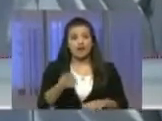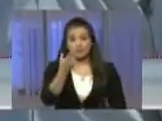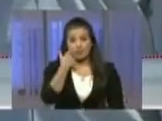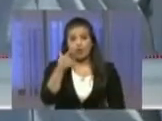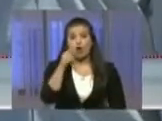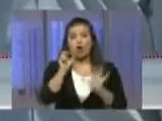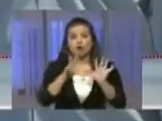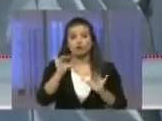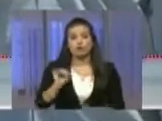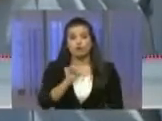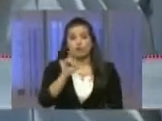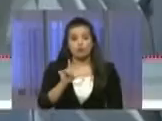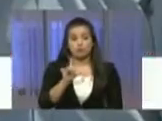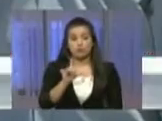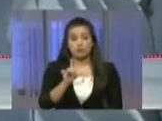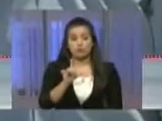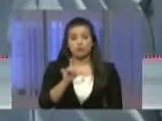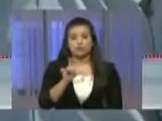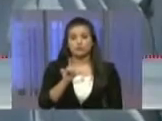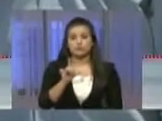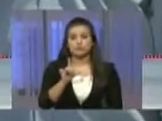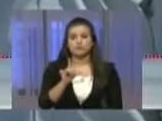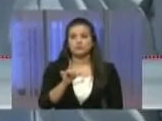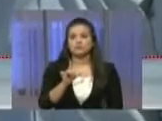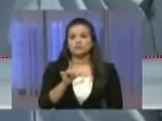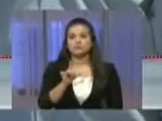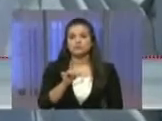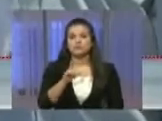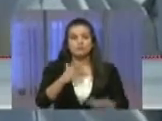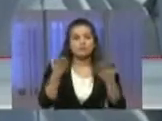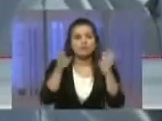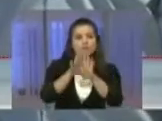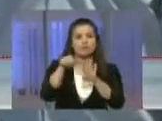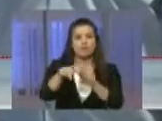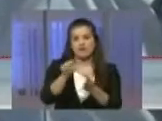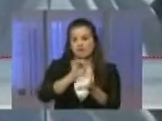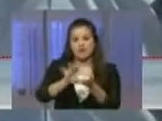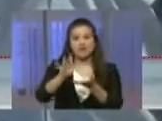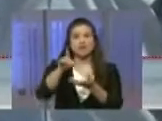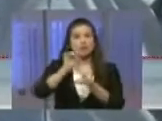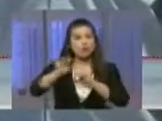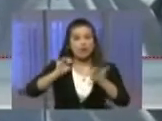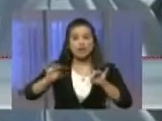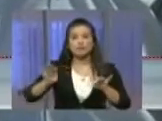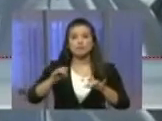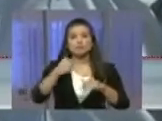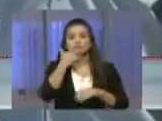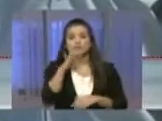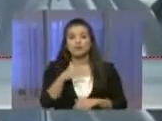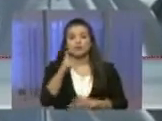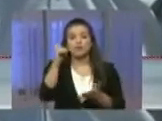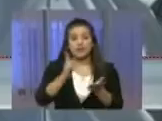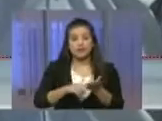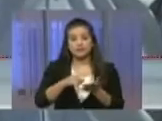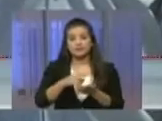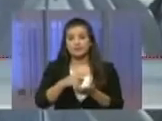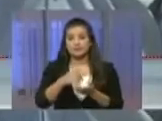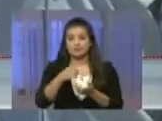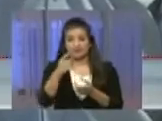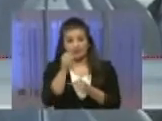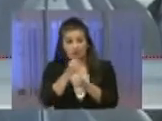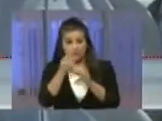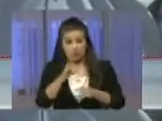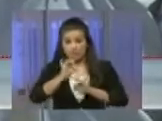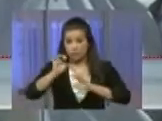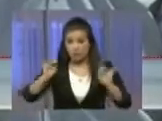de julio las puertas de esta empresa y echaron a la calle a casi 1000 trabajadores